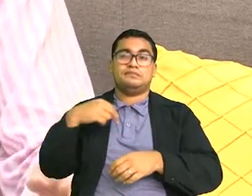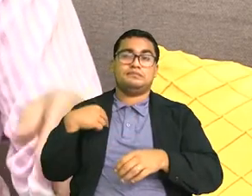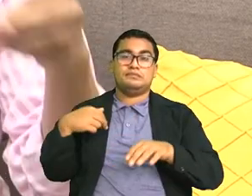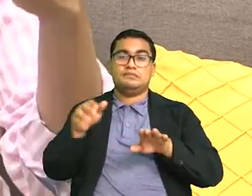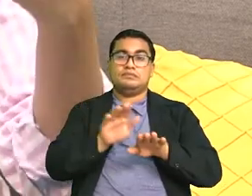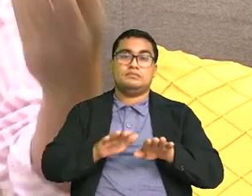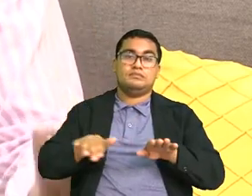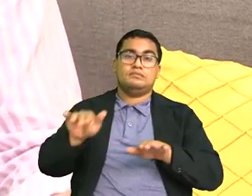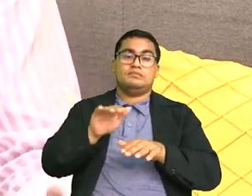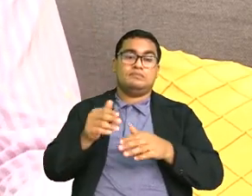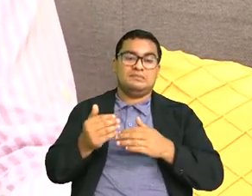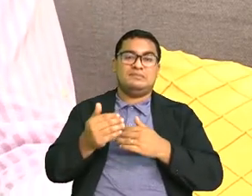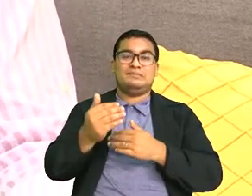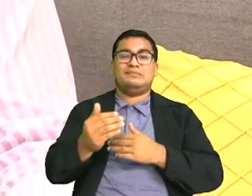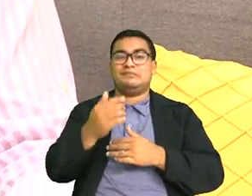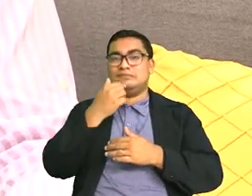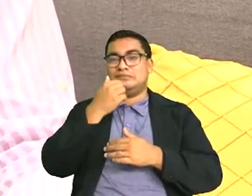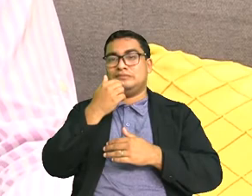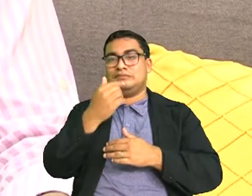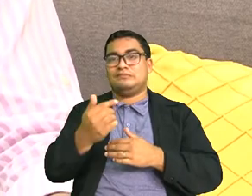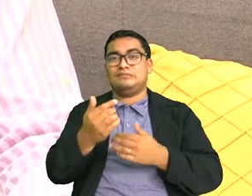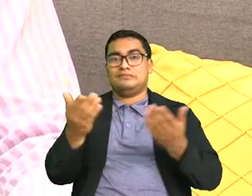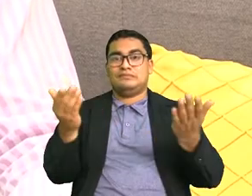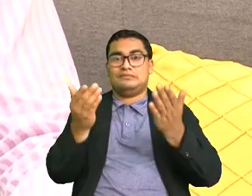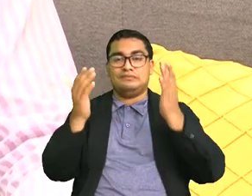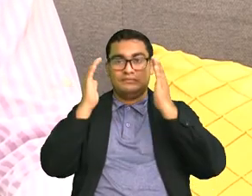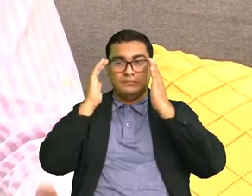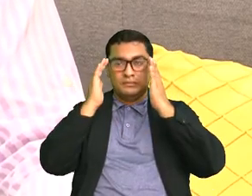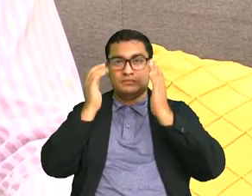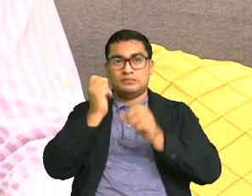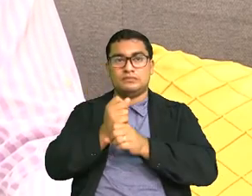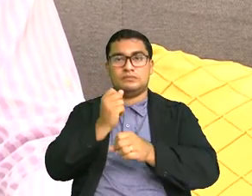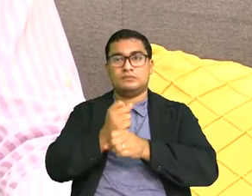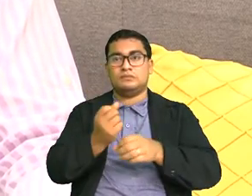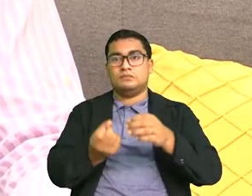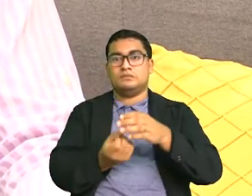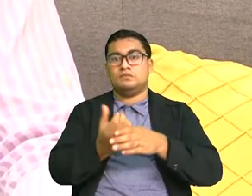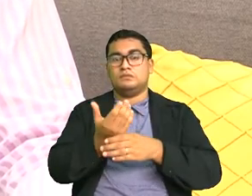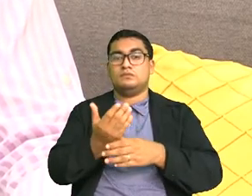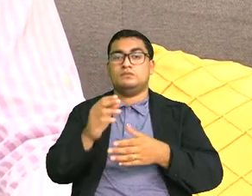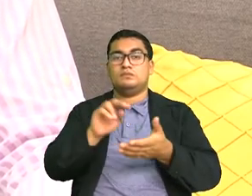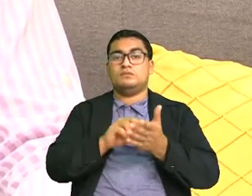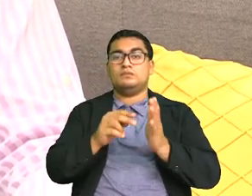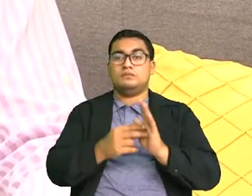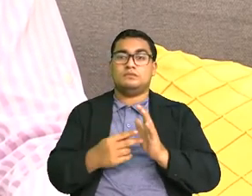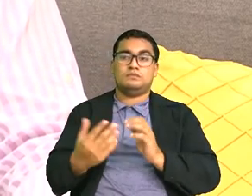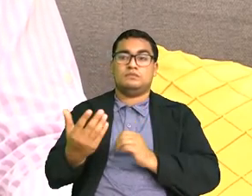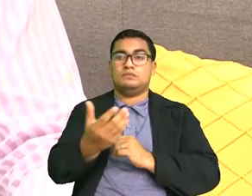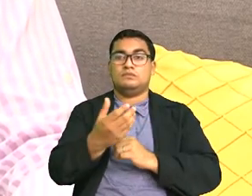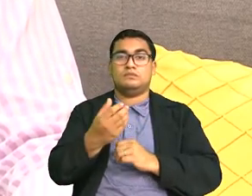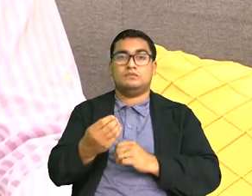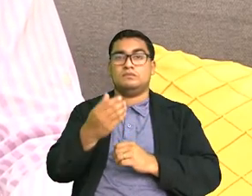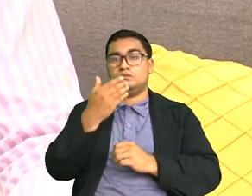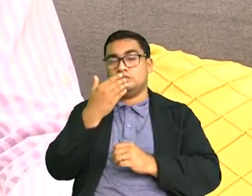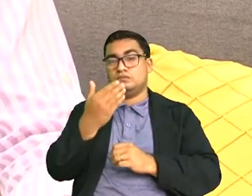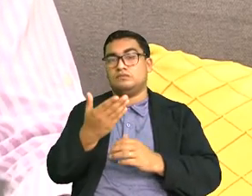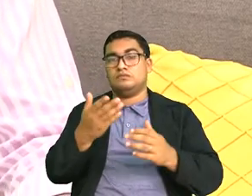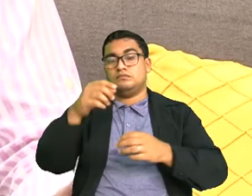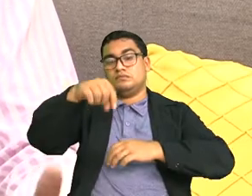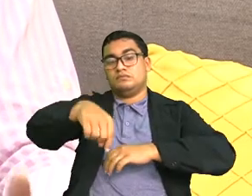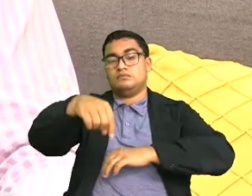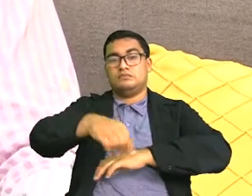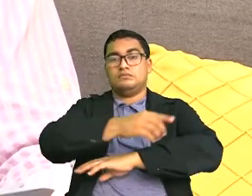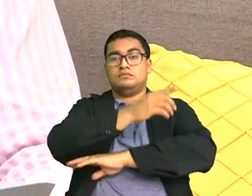incremento seguramente cuando hagamos el cierre de la producción nos vamos a dar cuenta de todo lo que esto significaba el incremento nosotros hoy por émbolo